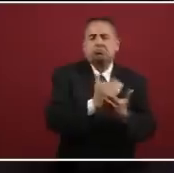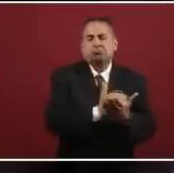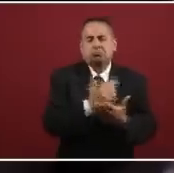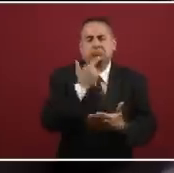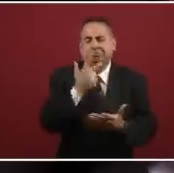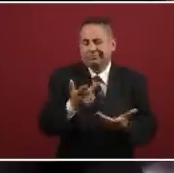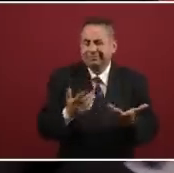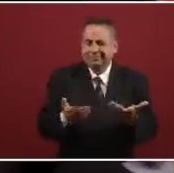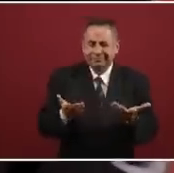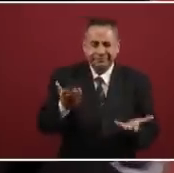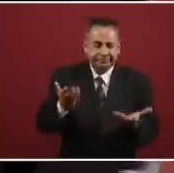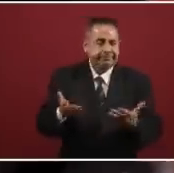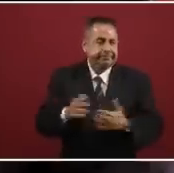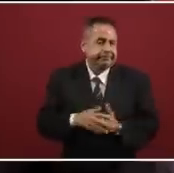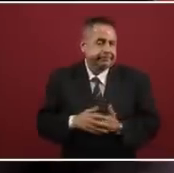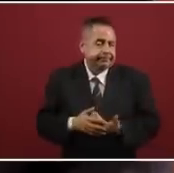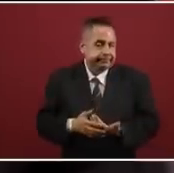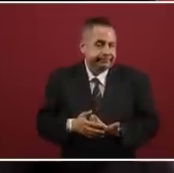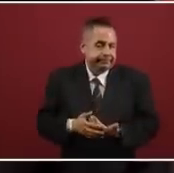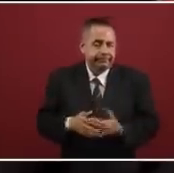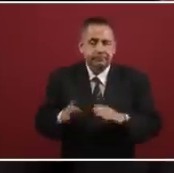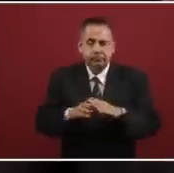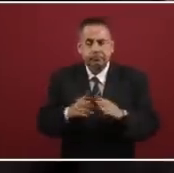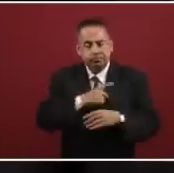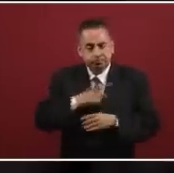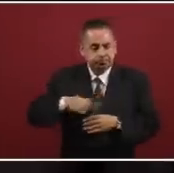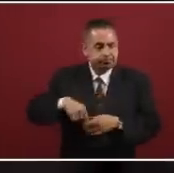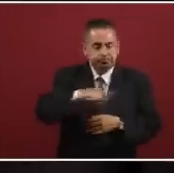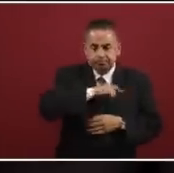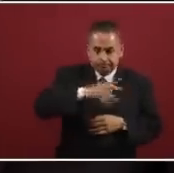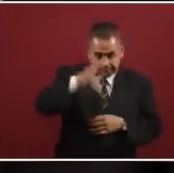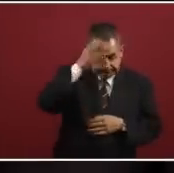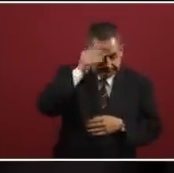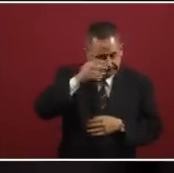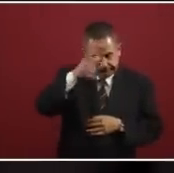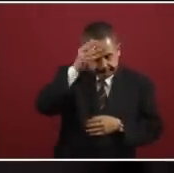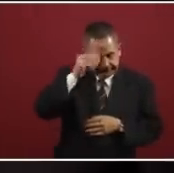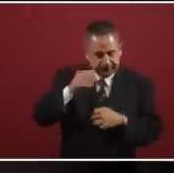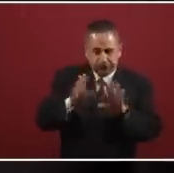Tiene que haber todo un proceso de enseñanza